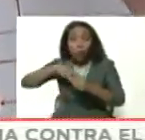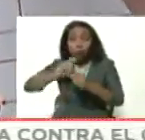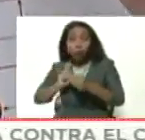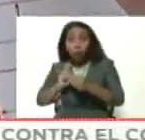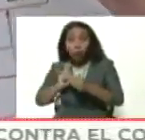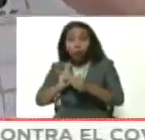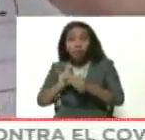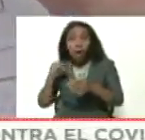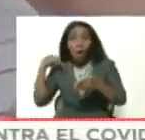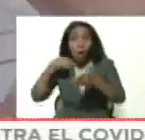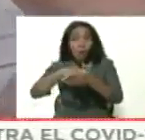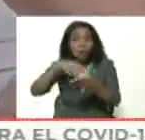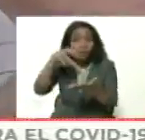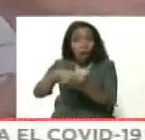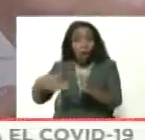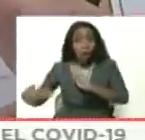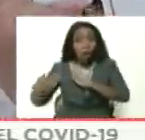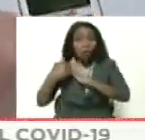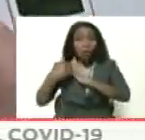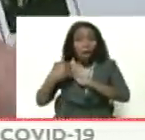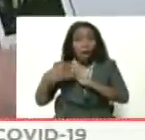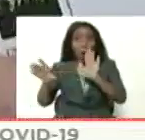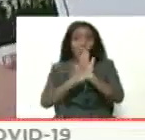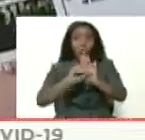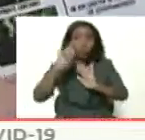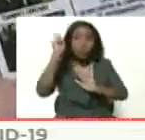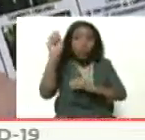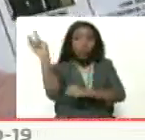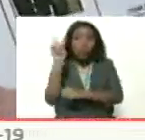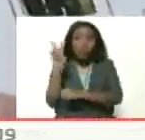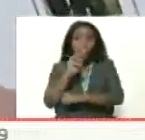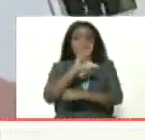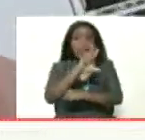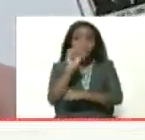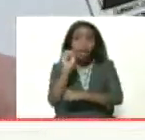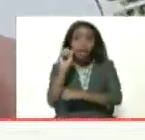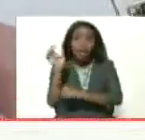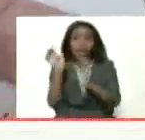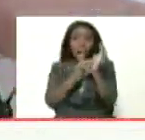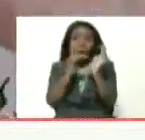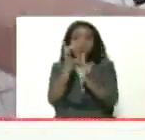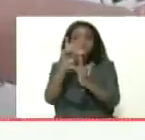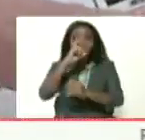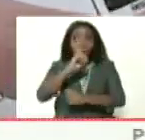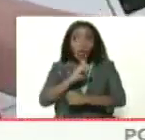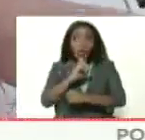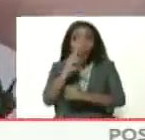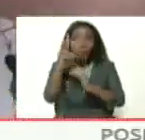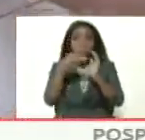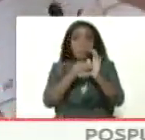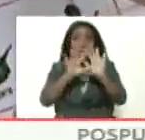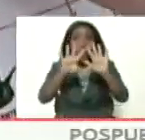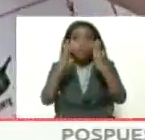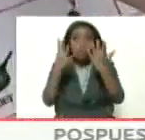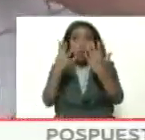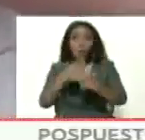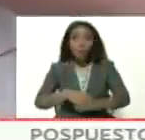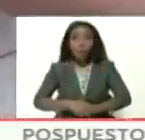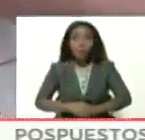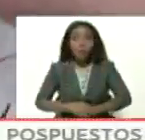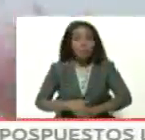del golpe de Estado contra la Constitución de Venezuela el 30 de abril del año 2019,